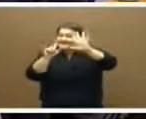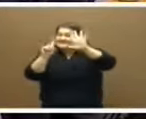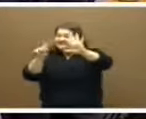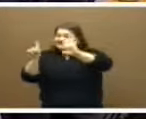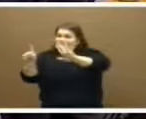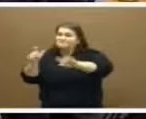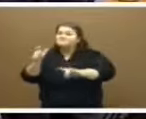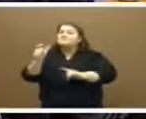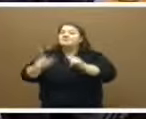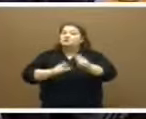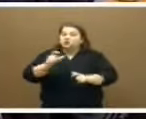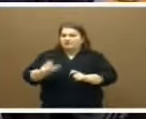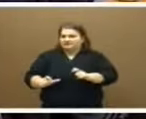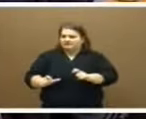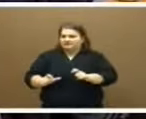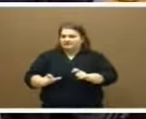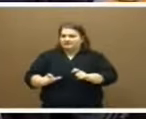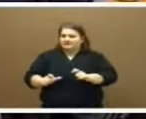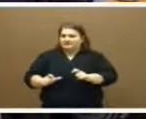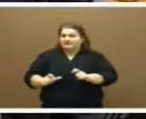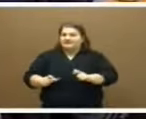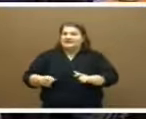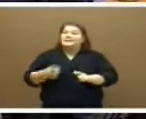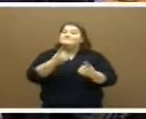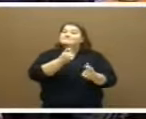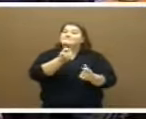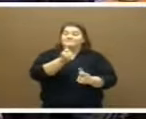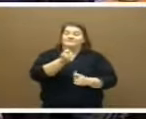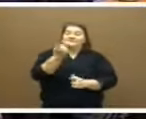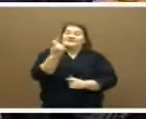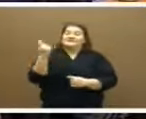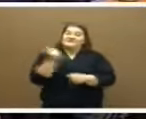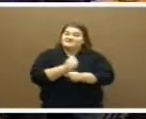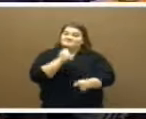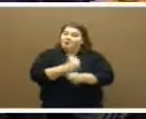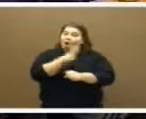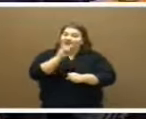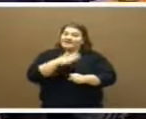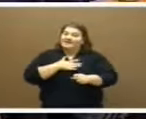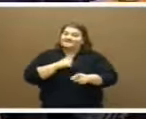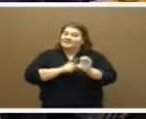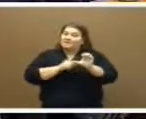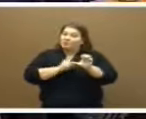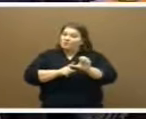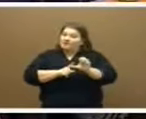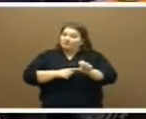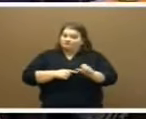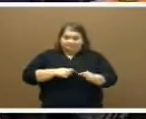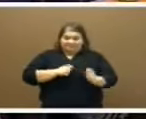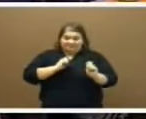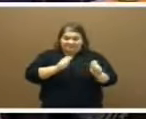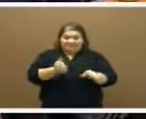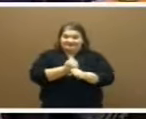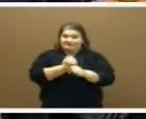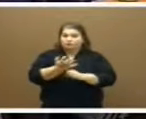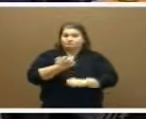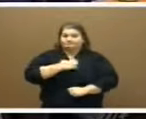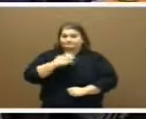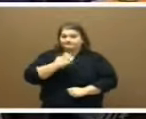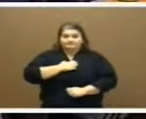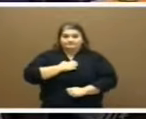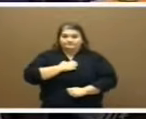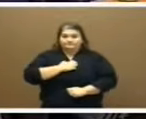146.866 personas con necesidad de encontrar un empleo y que Extremadura no es capaz de facilitarle ese empleo. Y